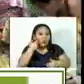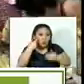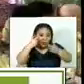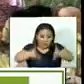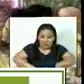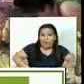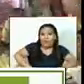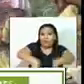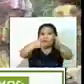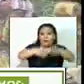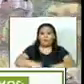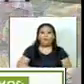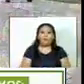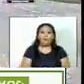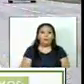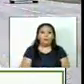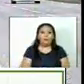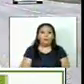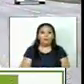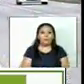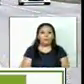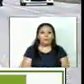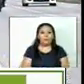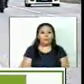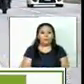una carretera.